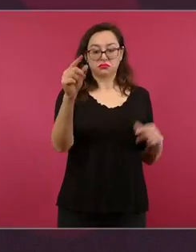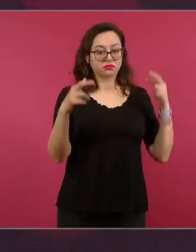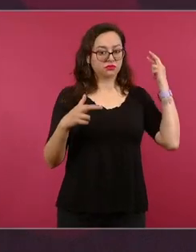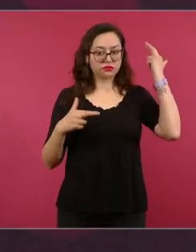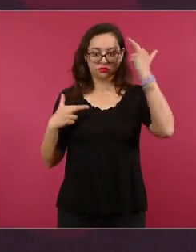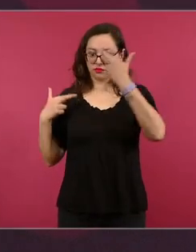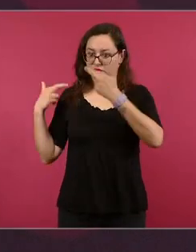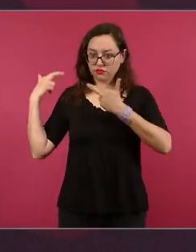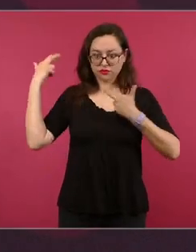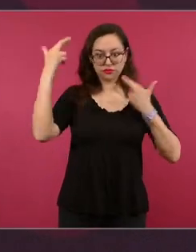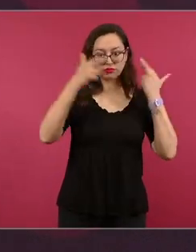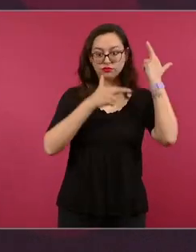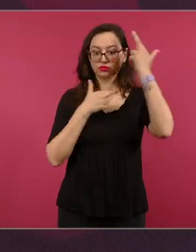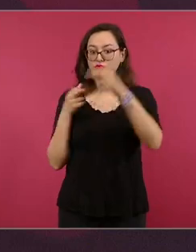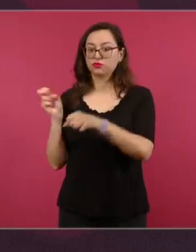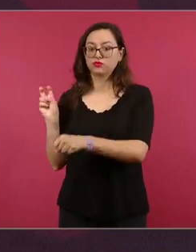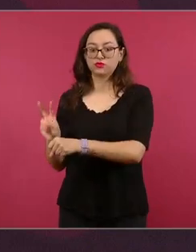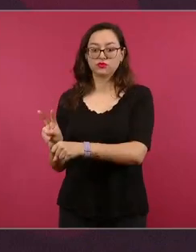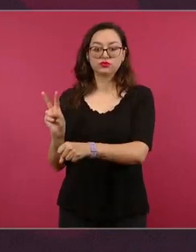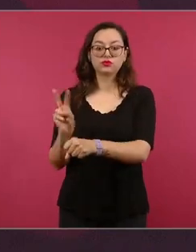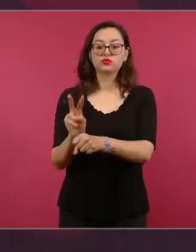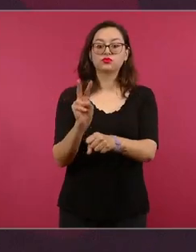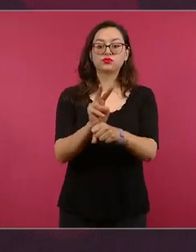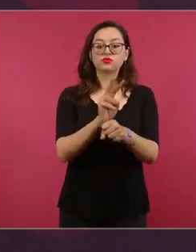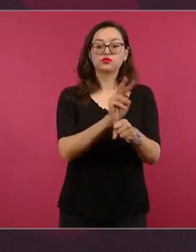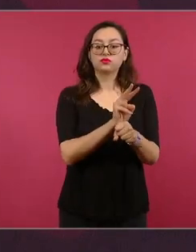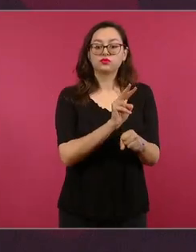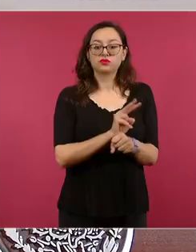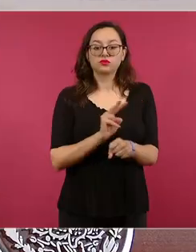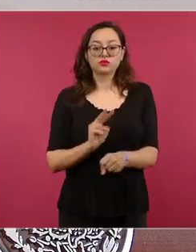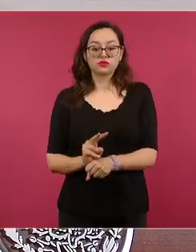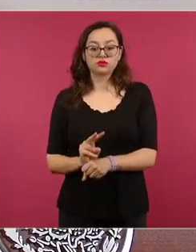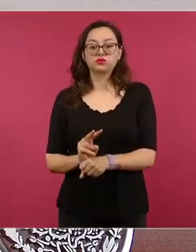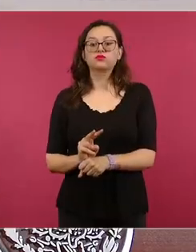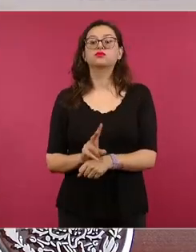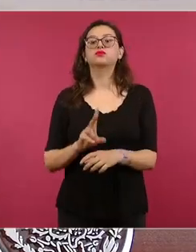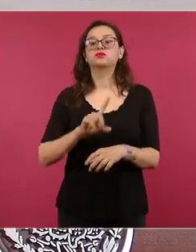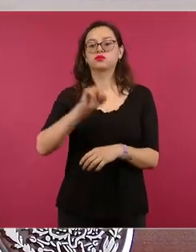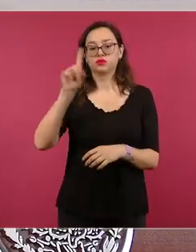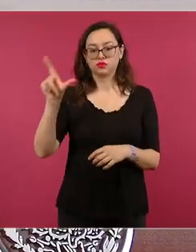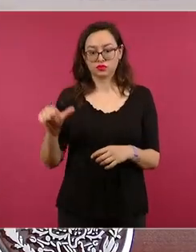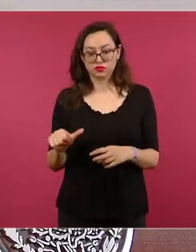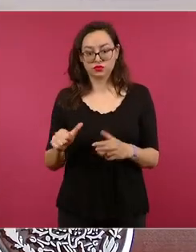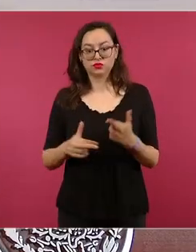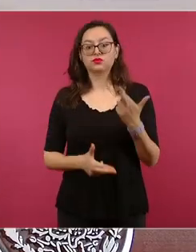para evaluar y ya luego regresar